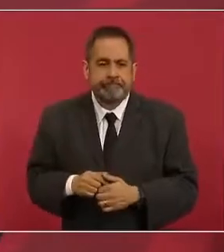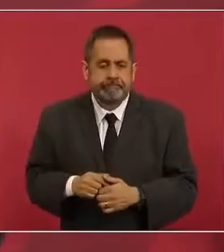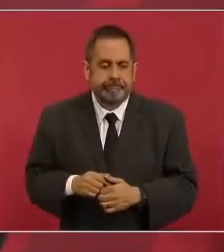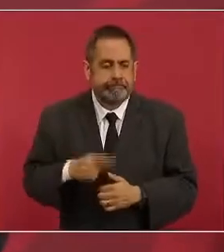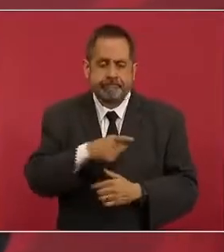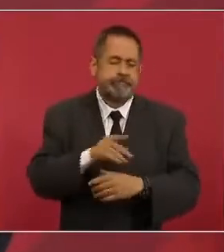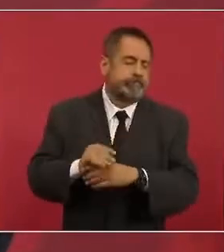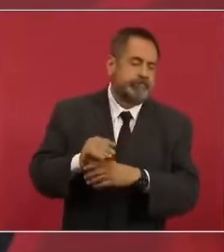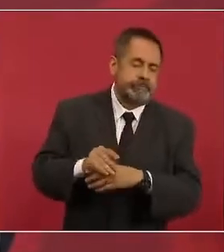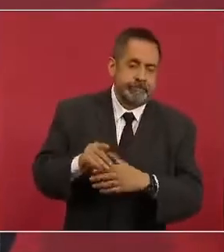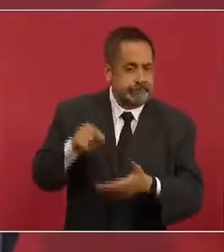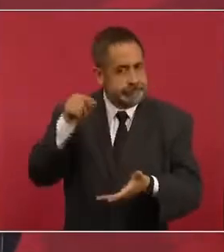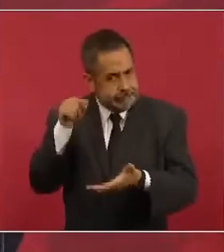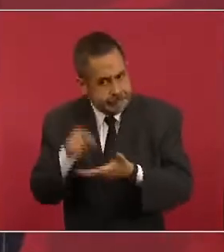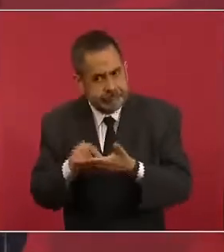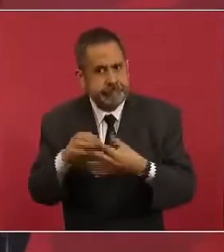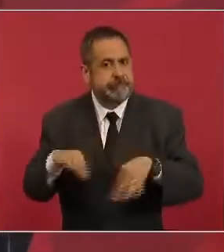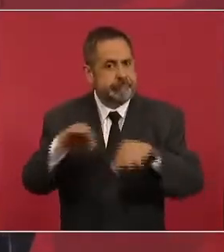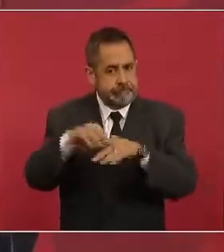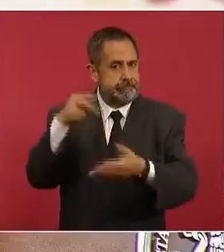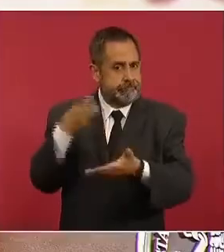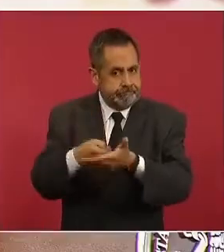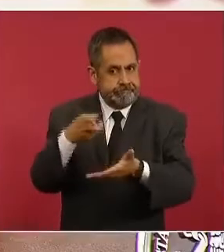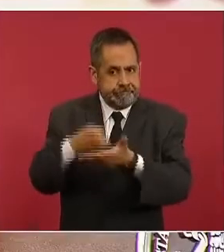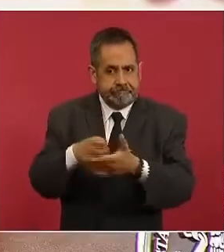apartado de la iniciativa.